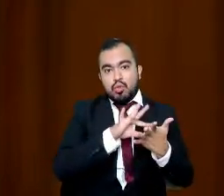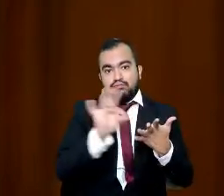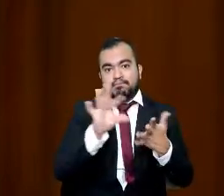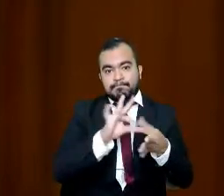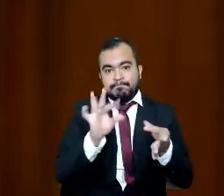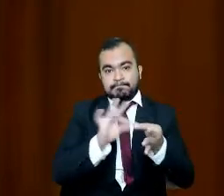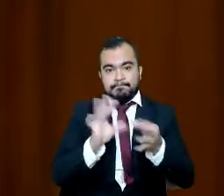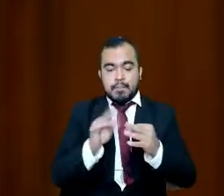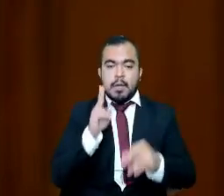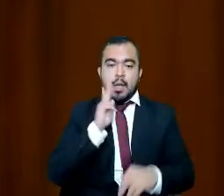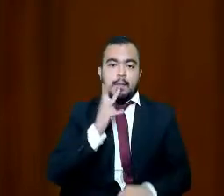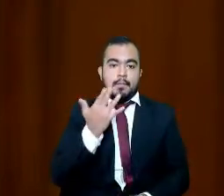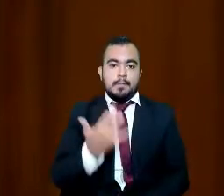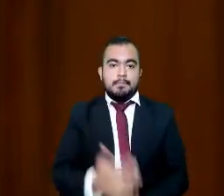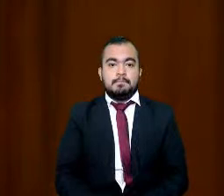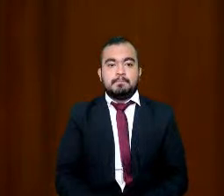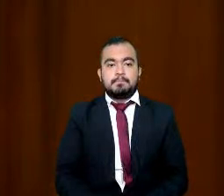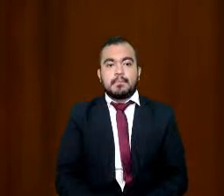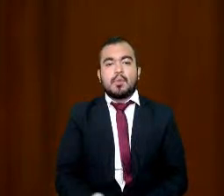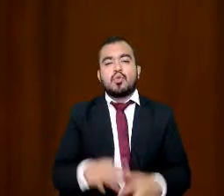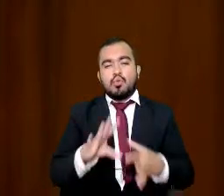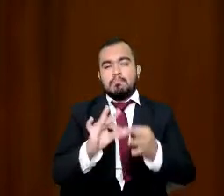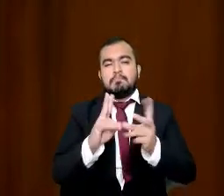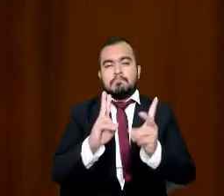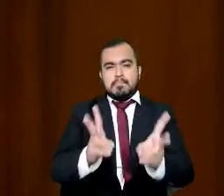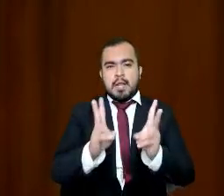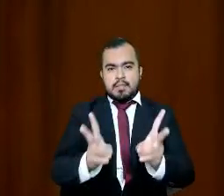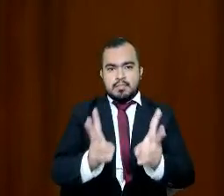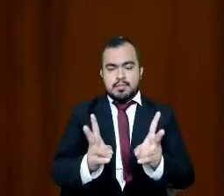A ver. Bueno, voy platicándoles.